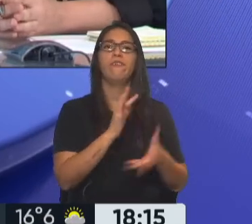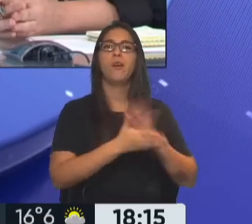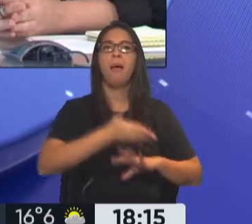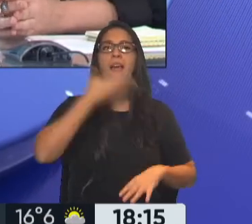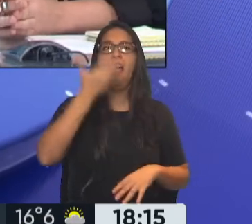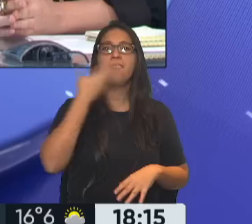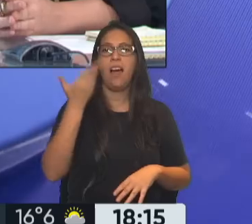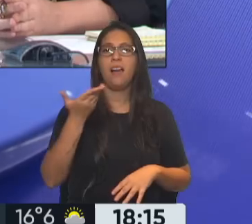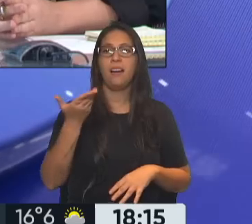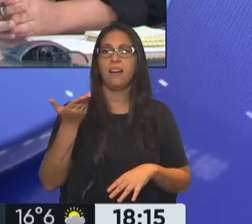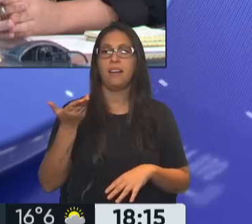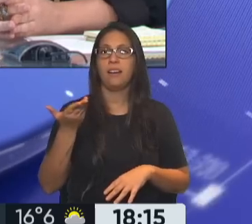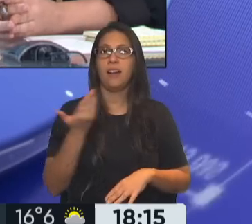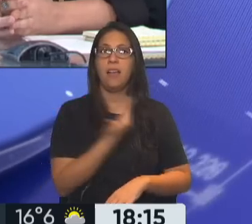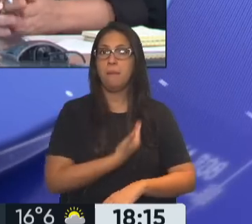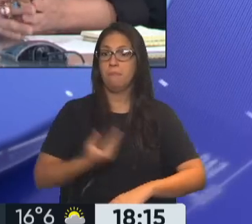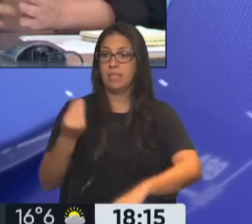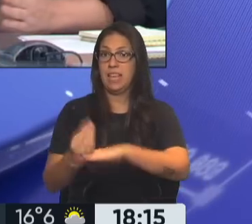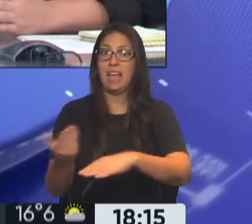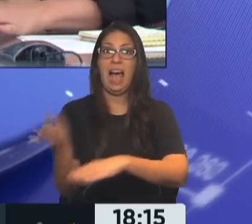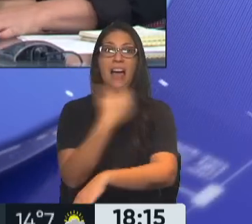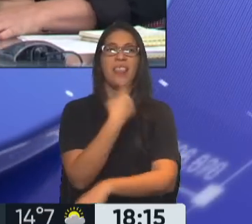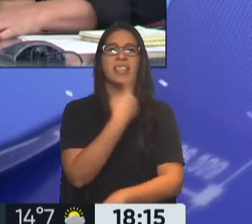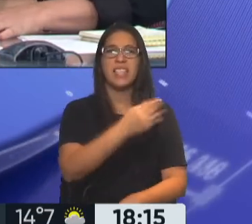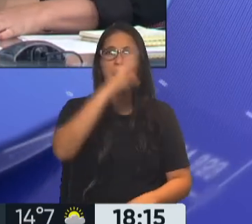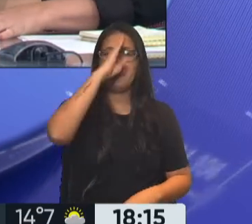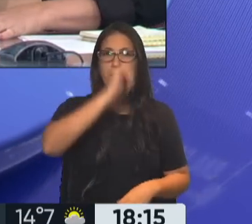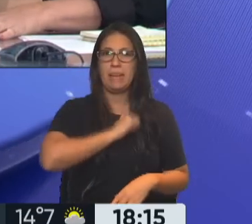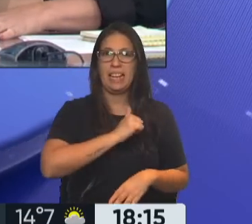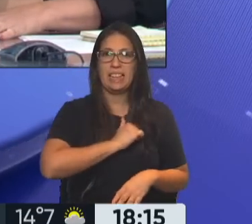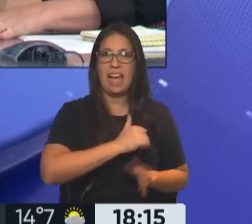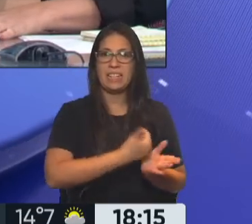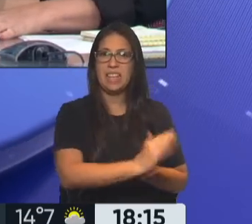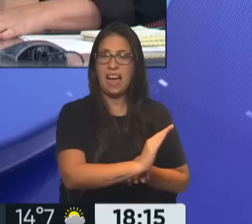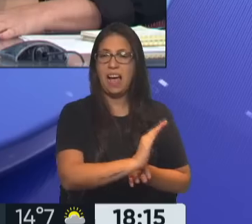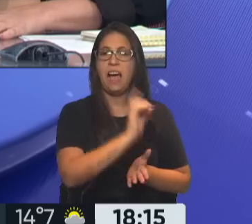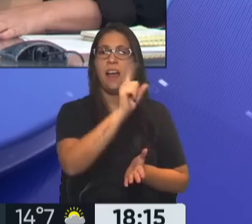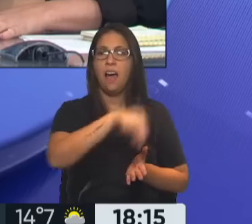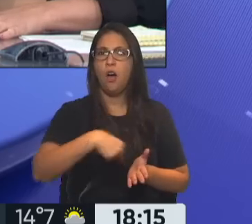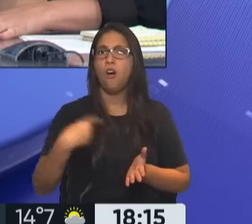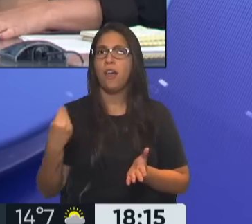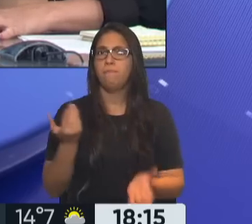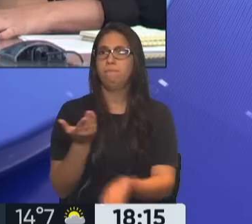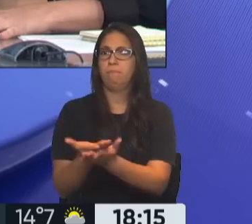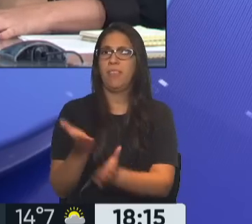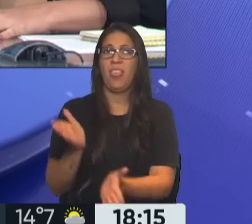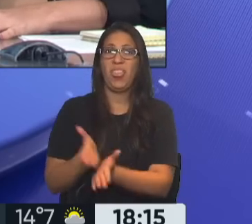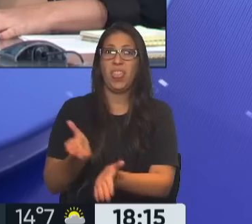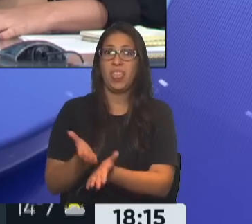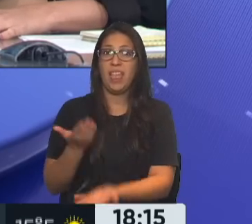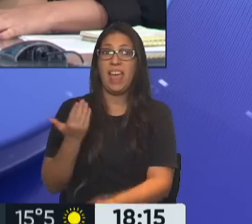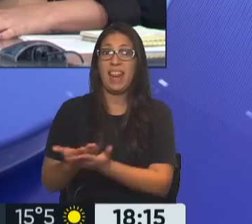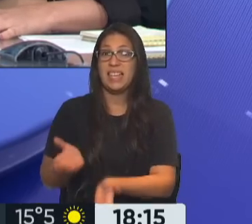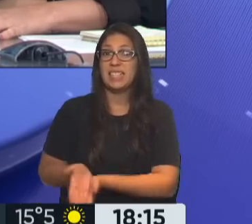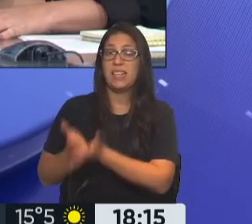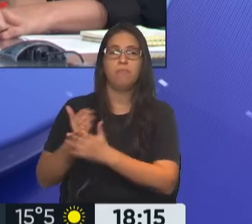tenido previo a asumir, de sacar a los militares. Bueno, de hecho ahora han pedido parte de la la dirigencia de derecha, de ultraderecha, el estado de